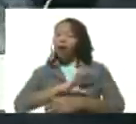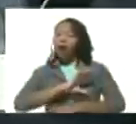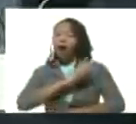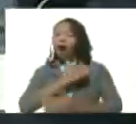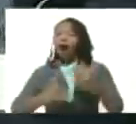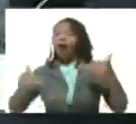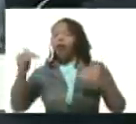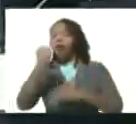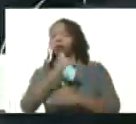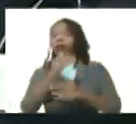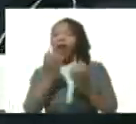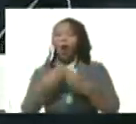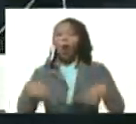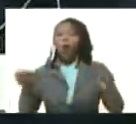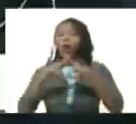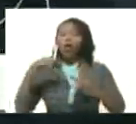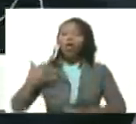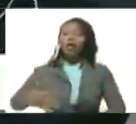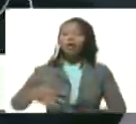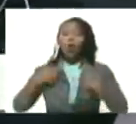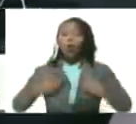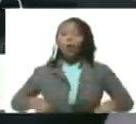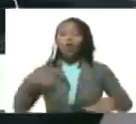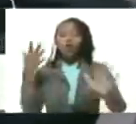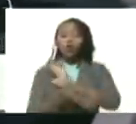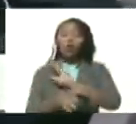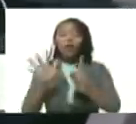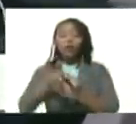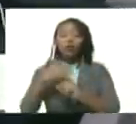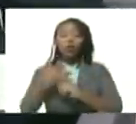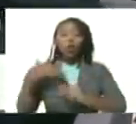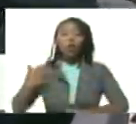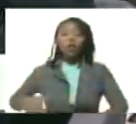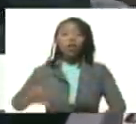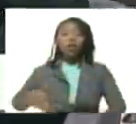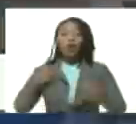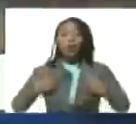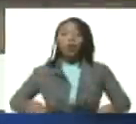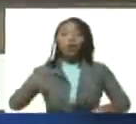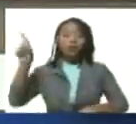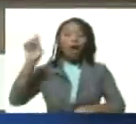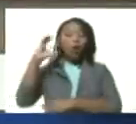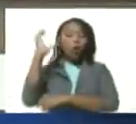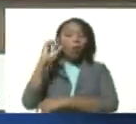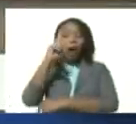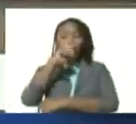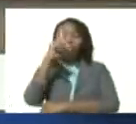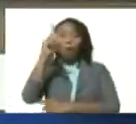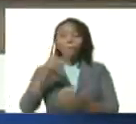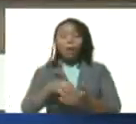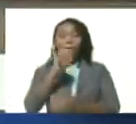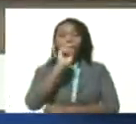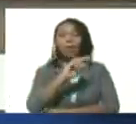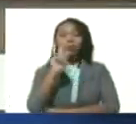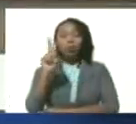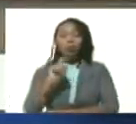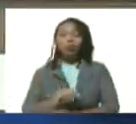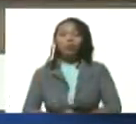Naciones Unidas para los Derechos Humanos sobre la situación de los derechos humanos en Colombia durante el año